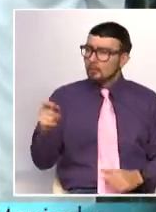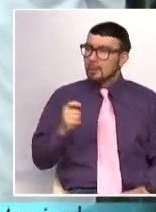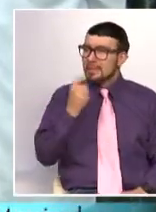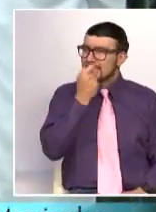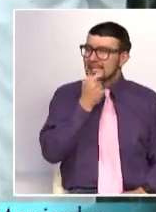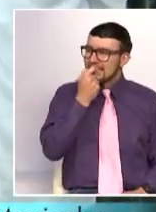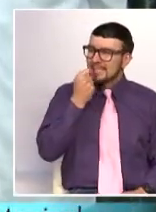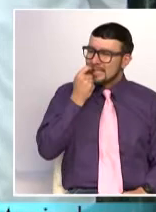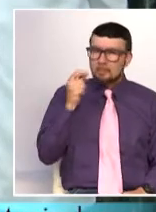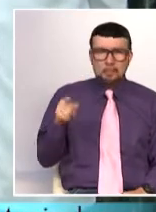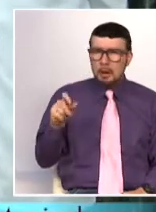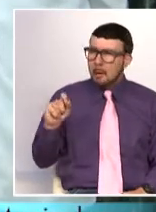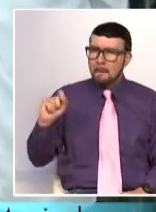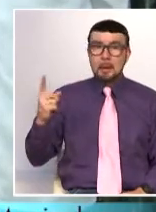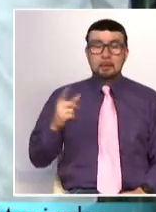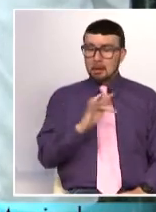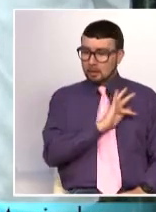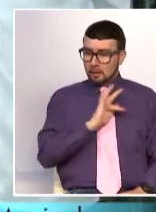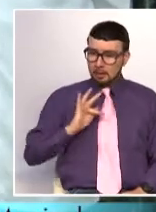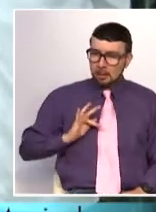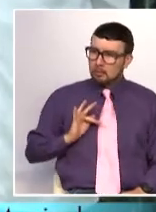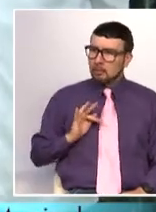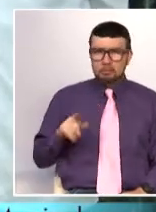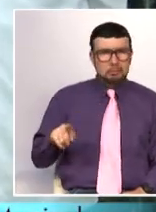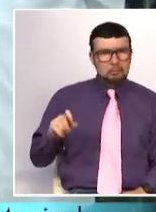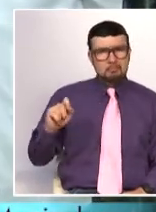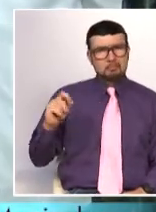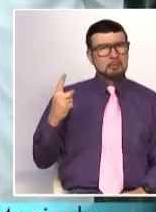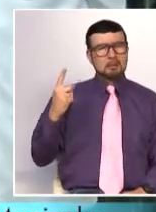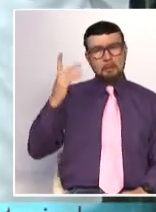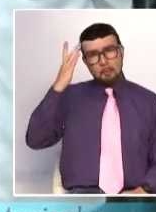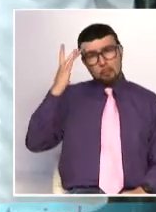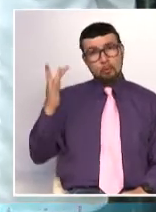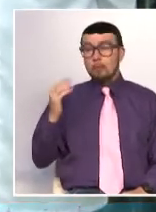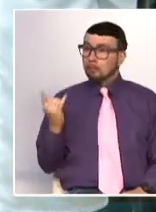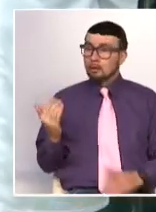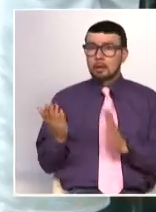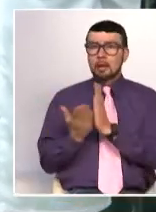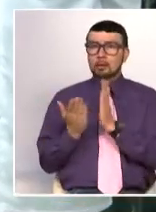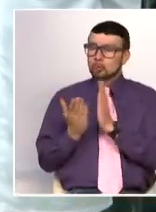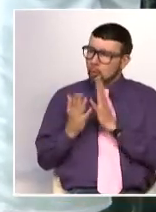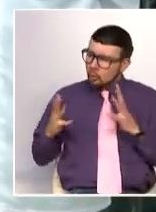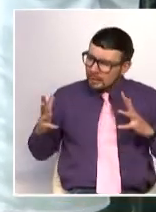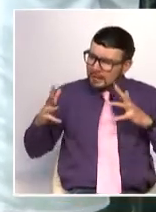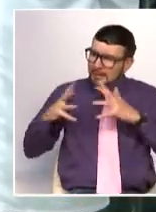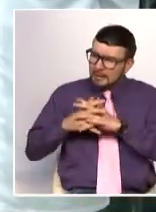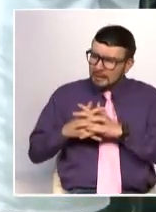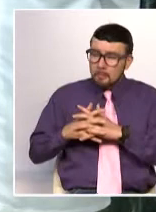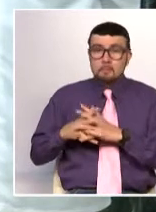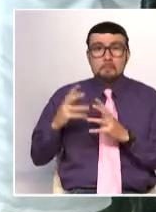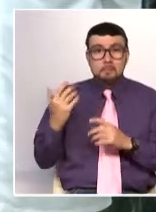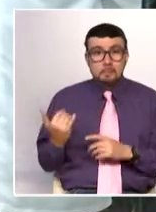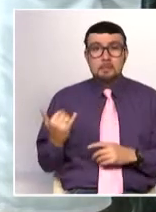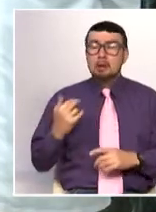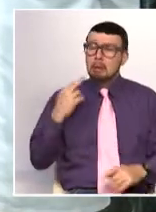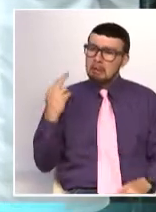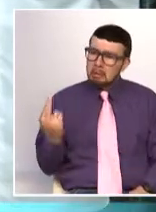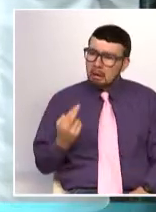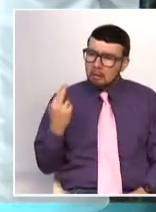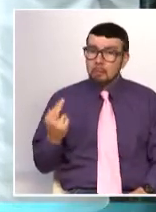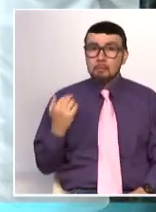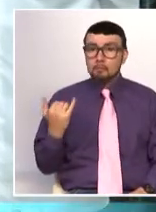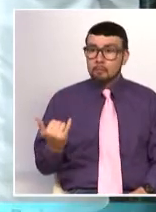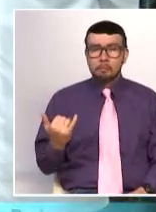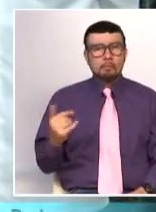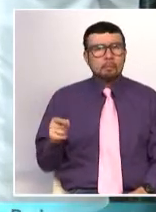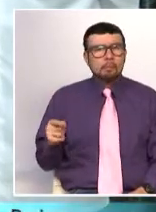terapia porque nosotros hacemos ese estudio integral cómo puede repercutir realmente o cuales